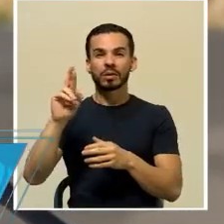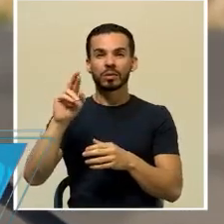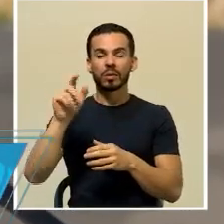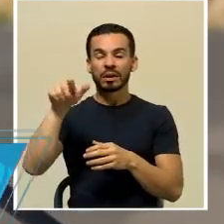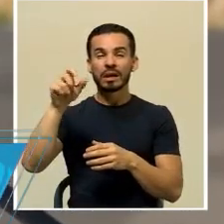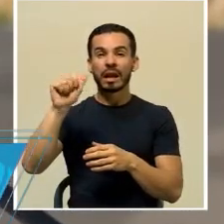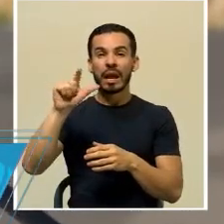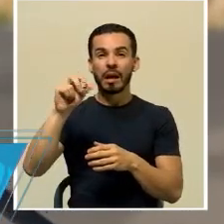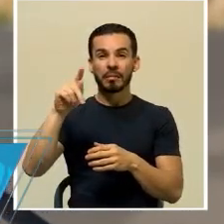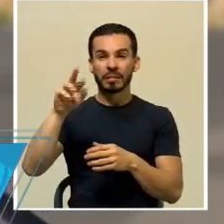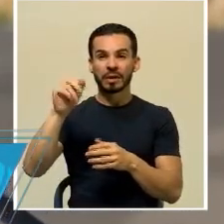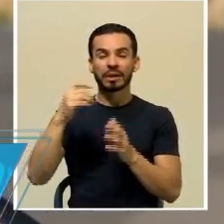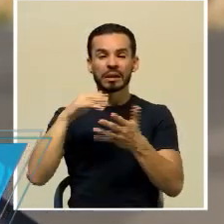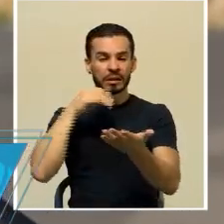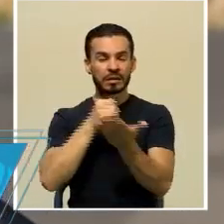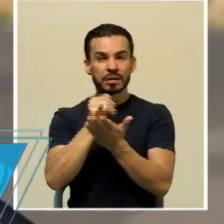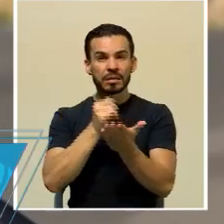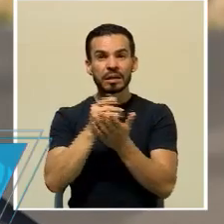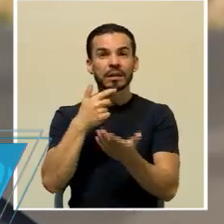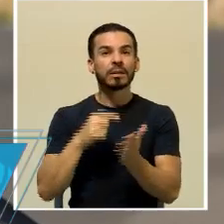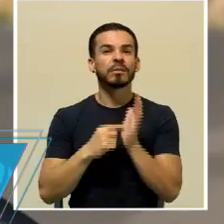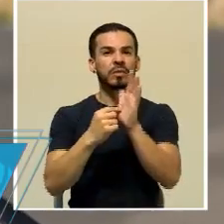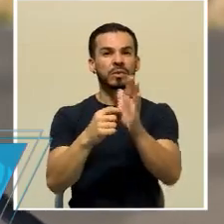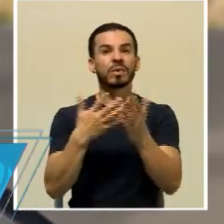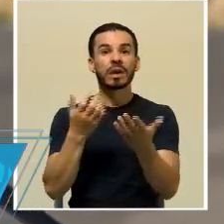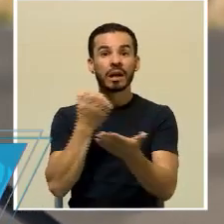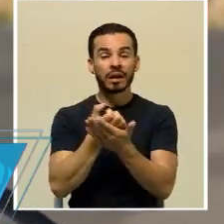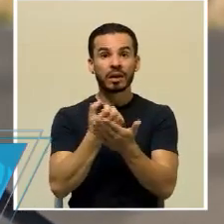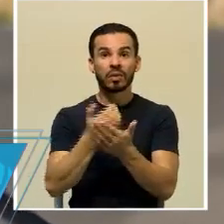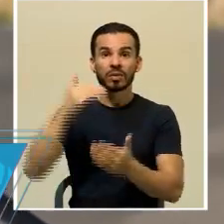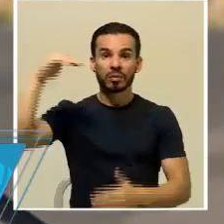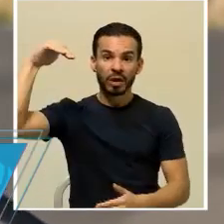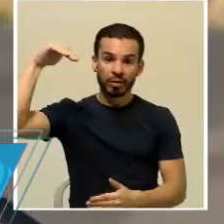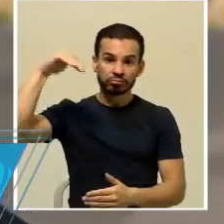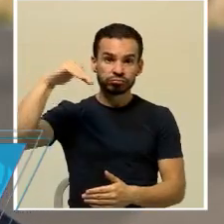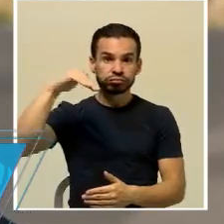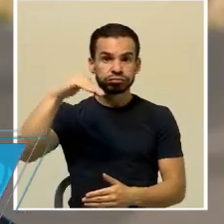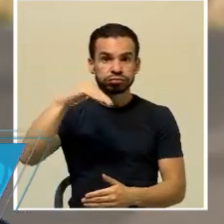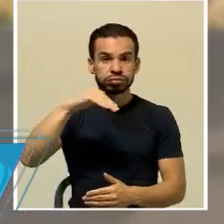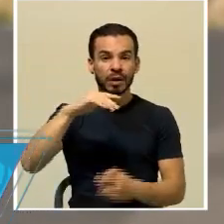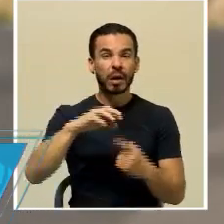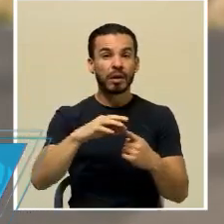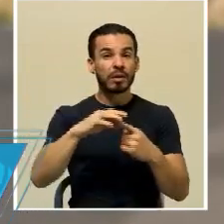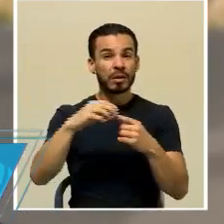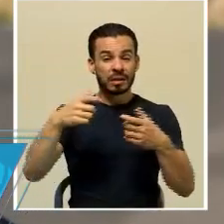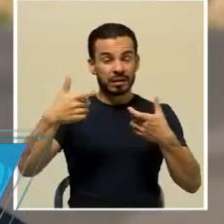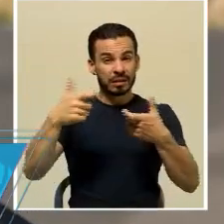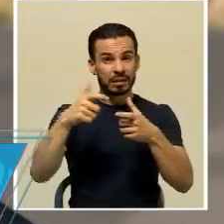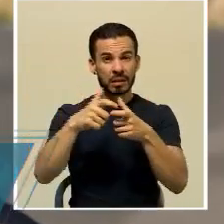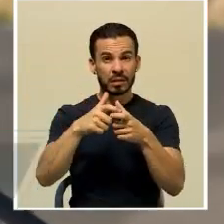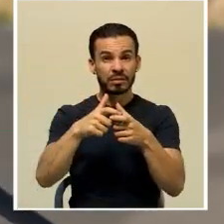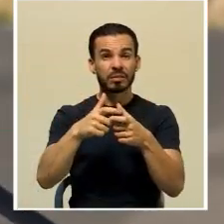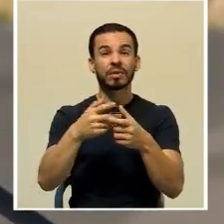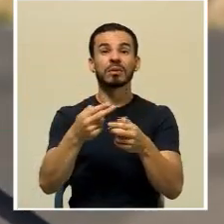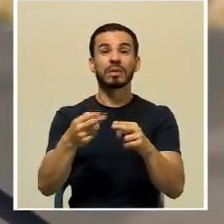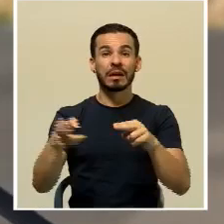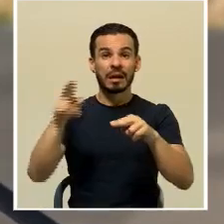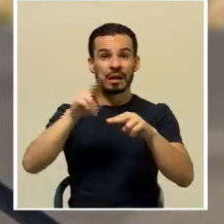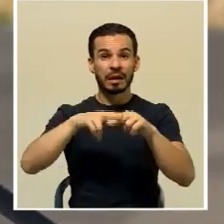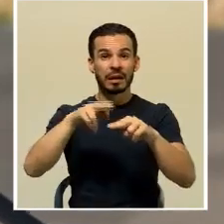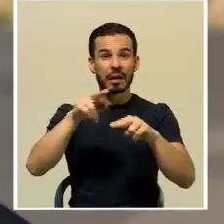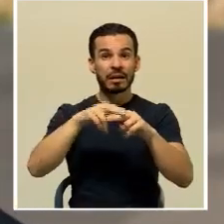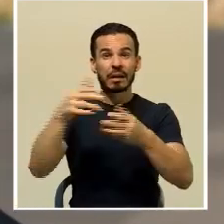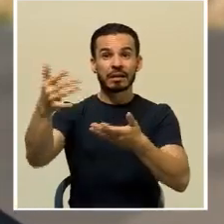un estudio en el cual demostró que en economías que vienen cayendo principalmente, una disminución en la tasa